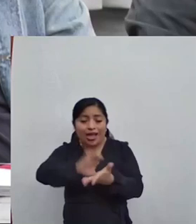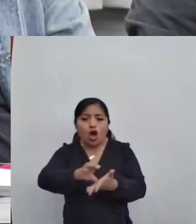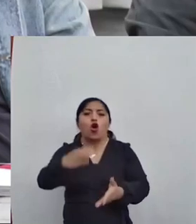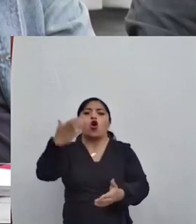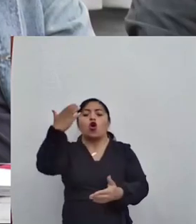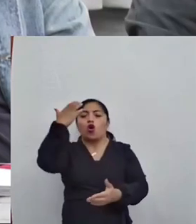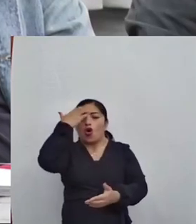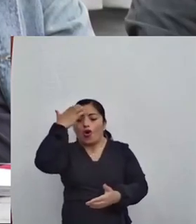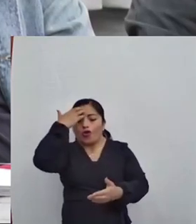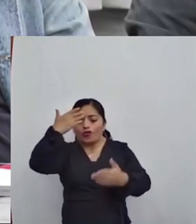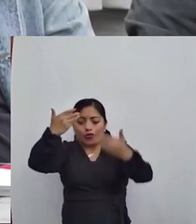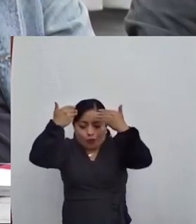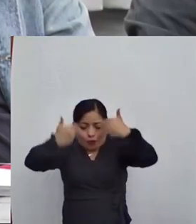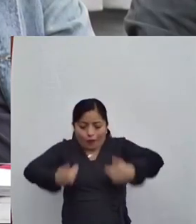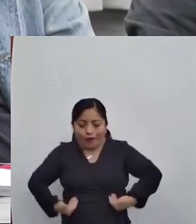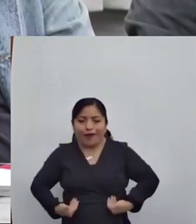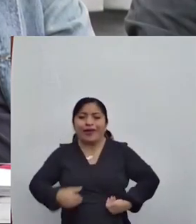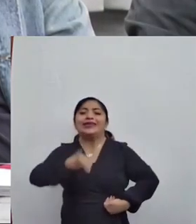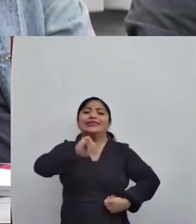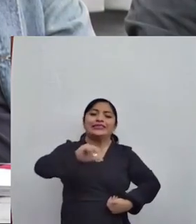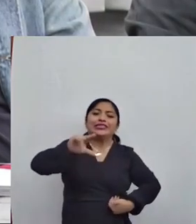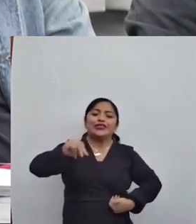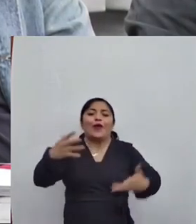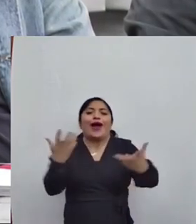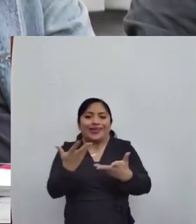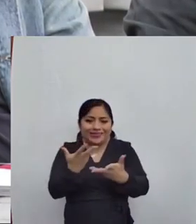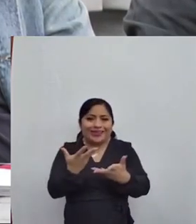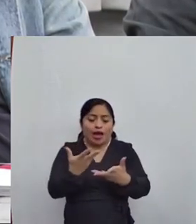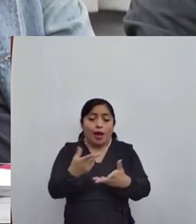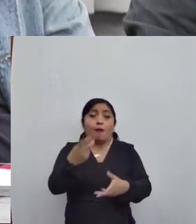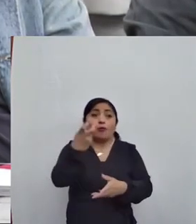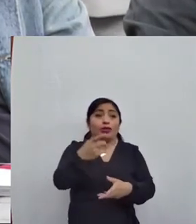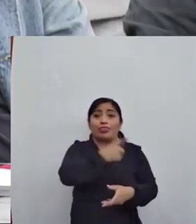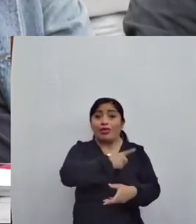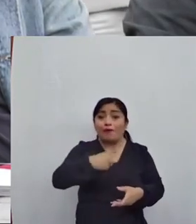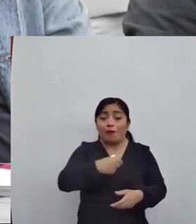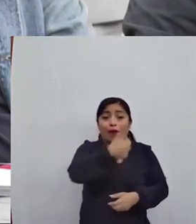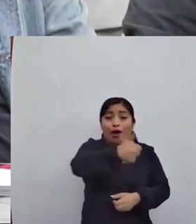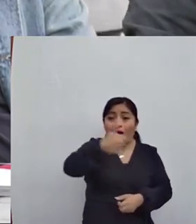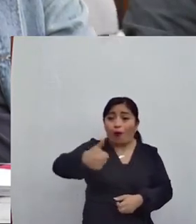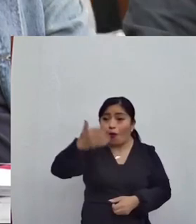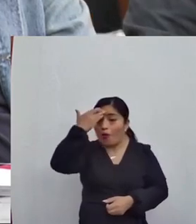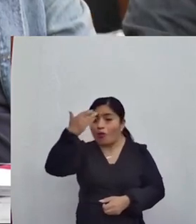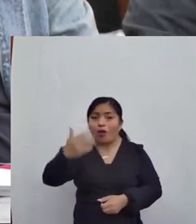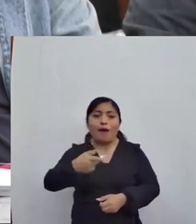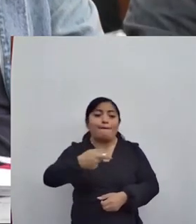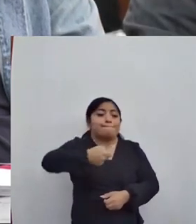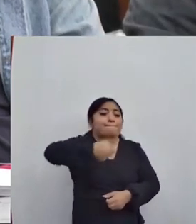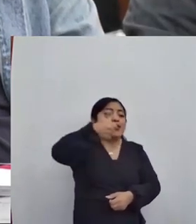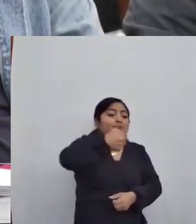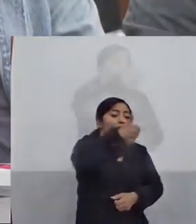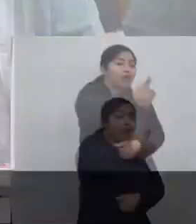parte del sistema debe estar formado con la gente con discapacidad. Muchas gracias.